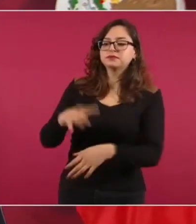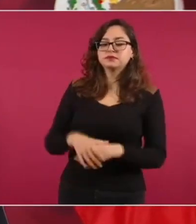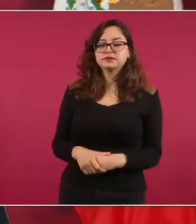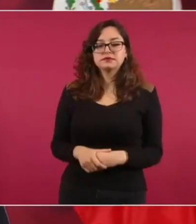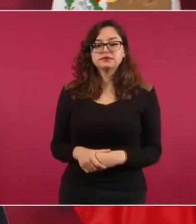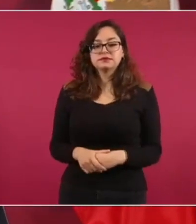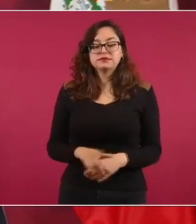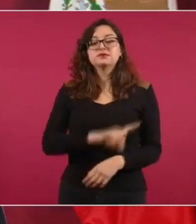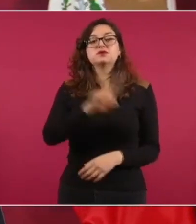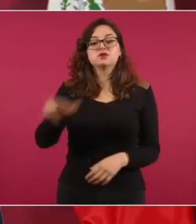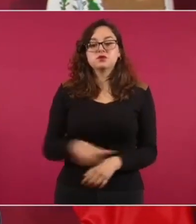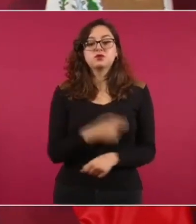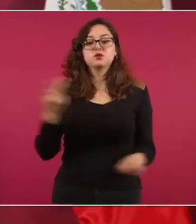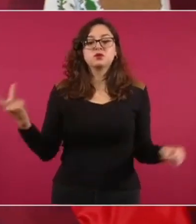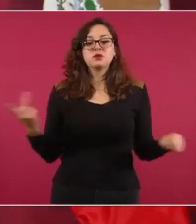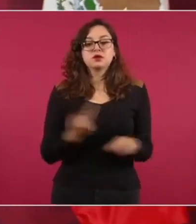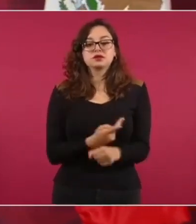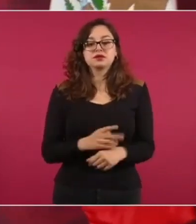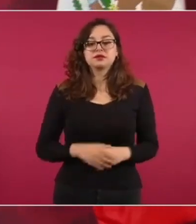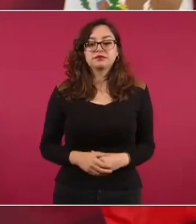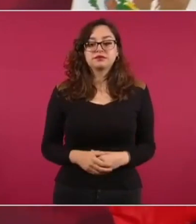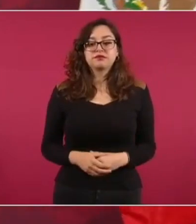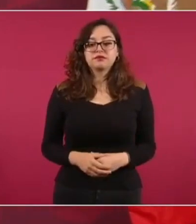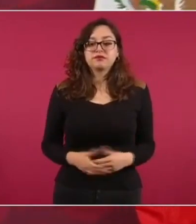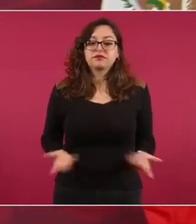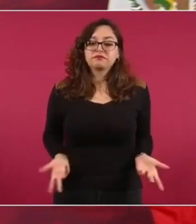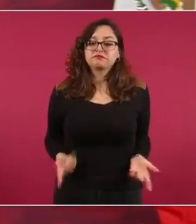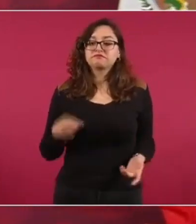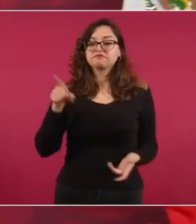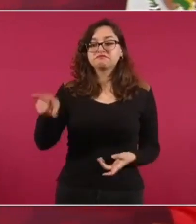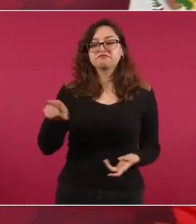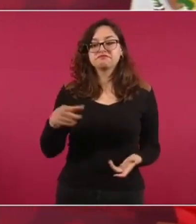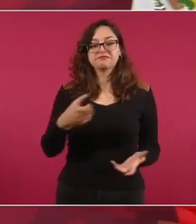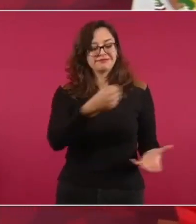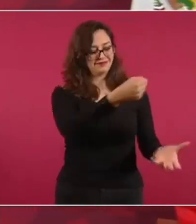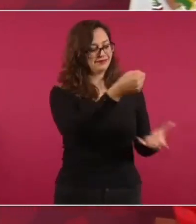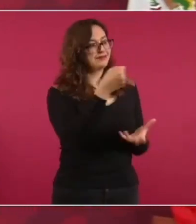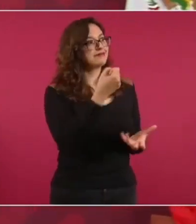y se queda el dinero en los aparatos burocráticos,